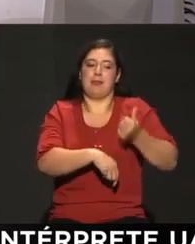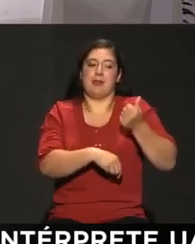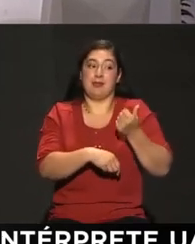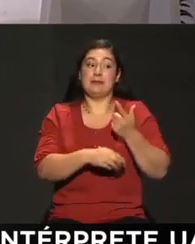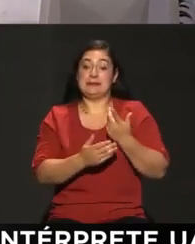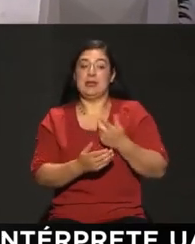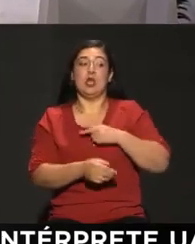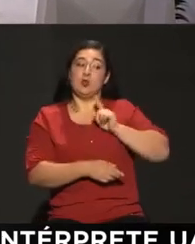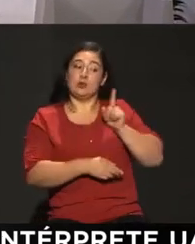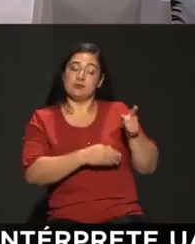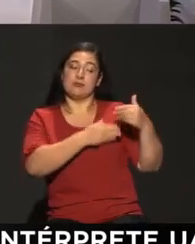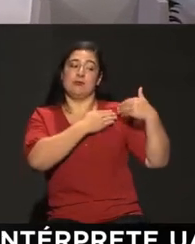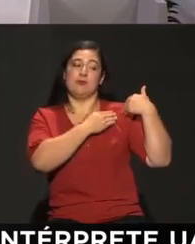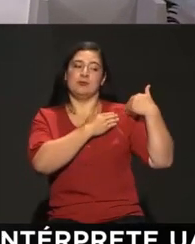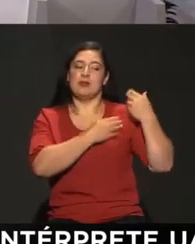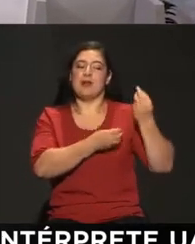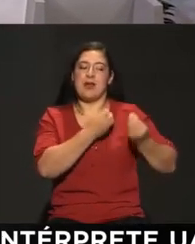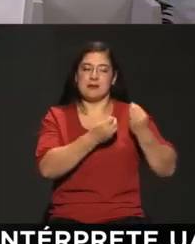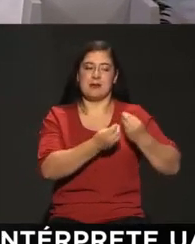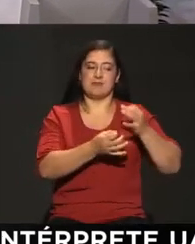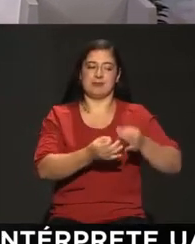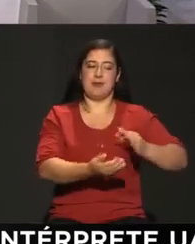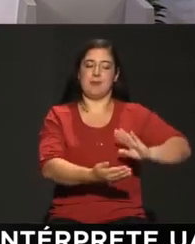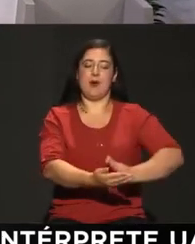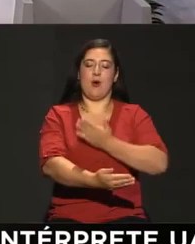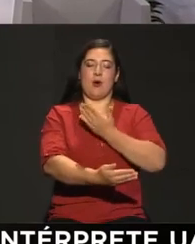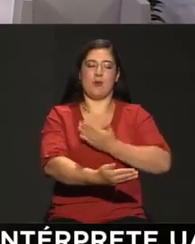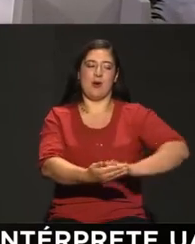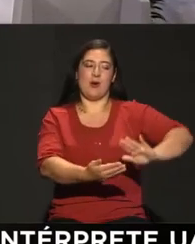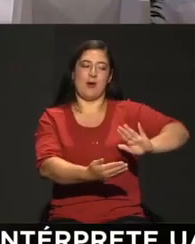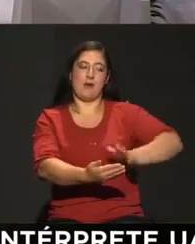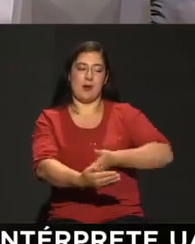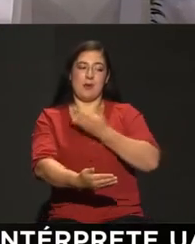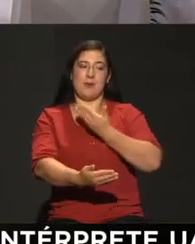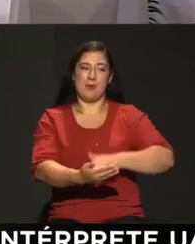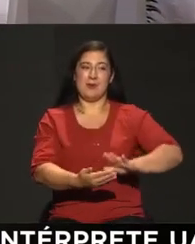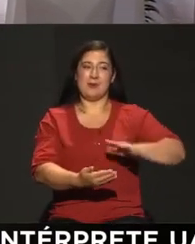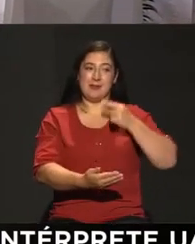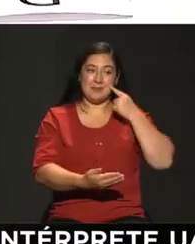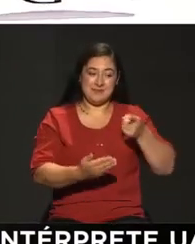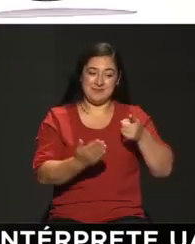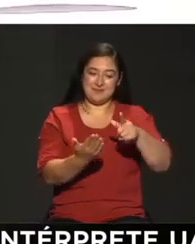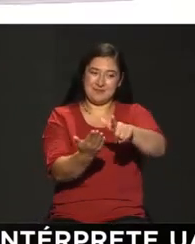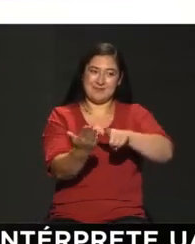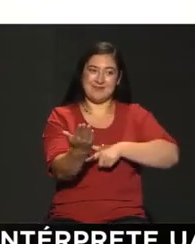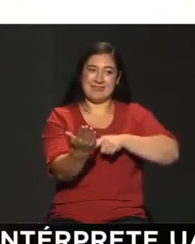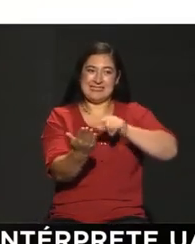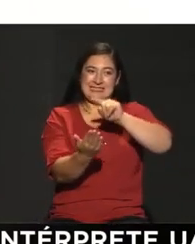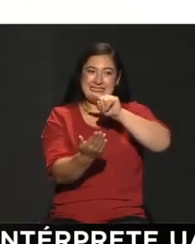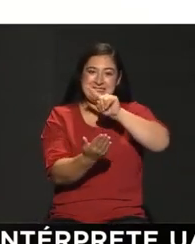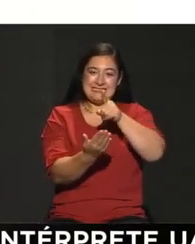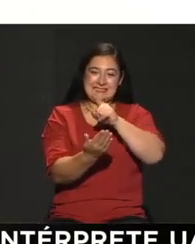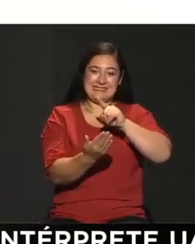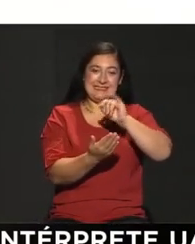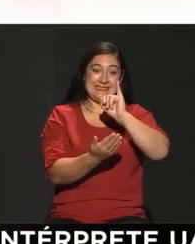y tú te vas a encargar de tocar las notas teniendo en cuenta que este sí que está acá, que le estoy pidiendo a la cámara que lo muestre